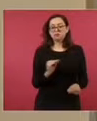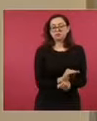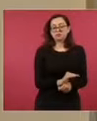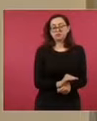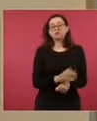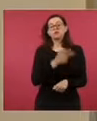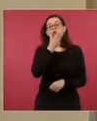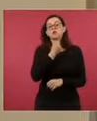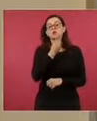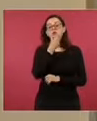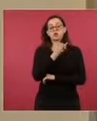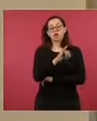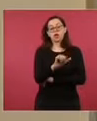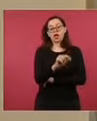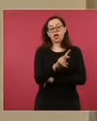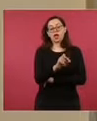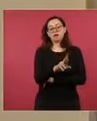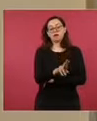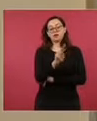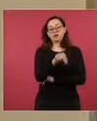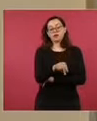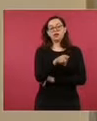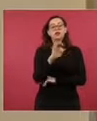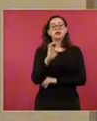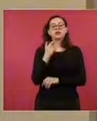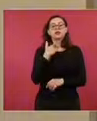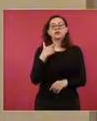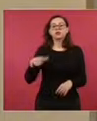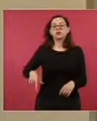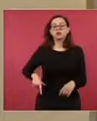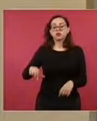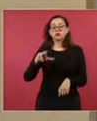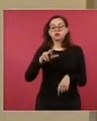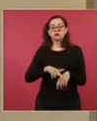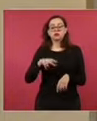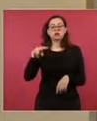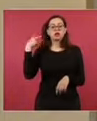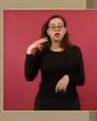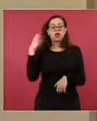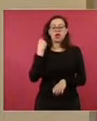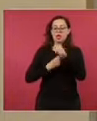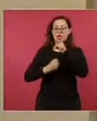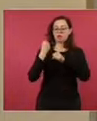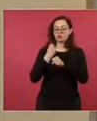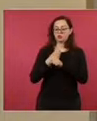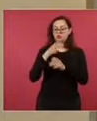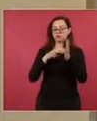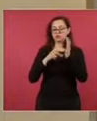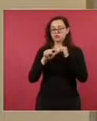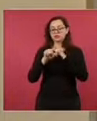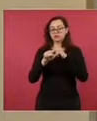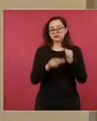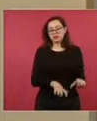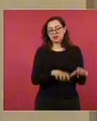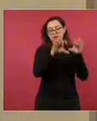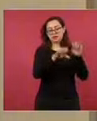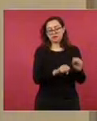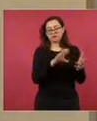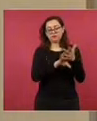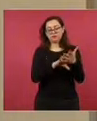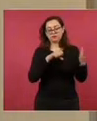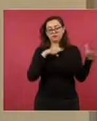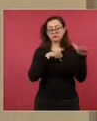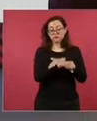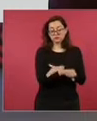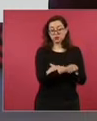Javier n exgobernador de Veracruz él fue detenido en 2017 y sentenciado en 2019 a 9 años